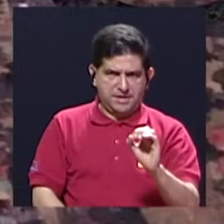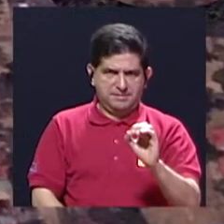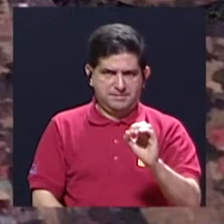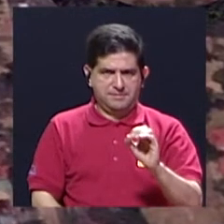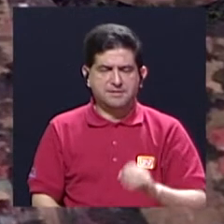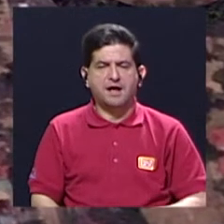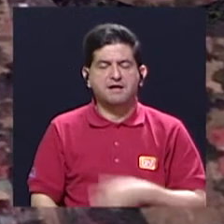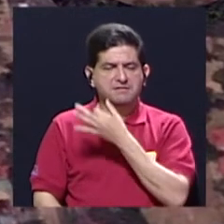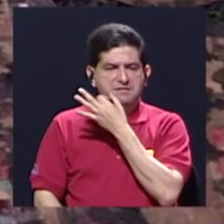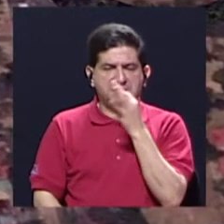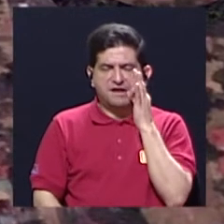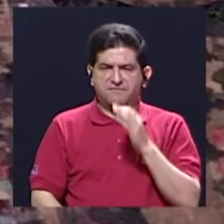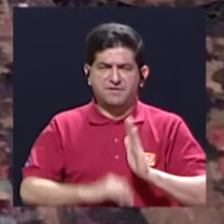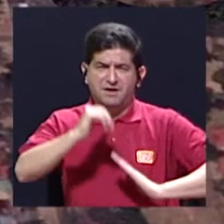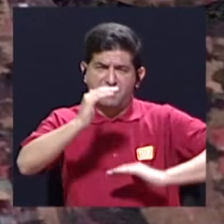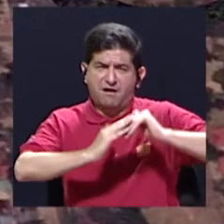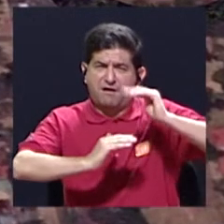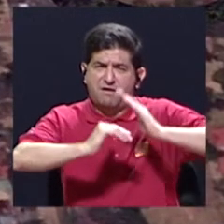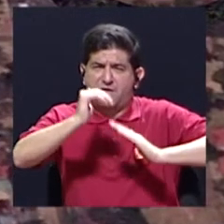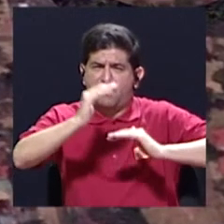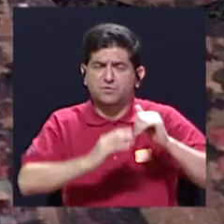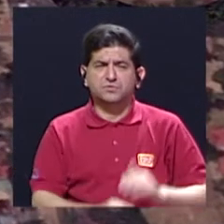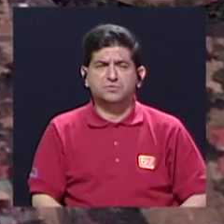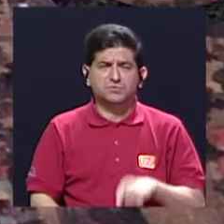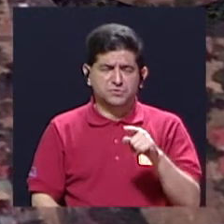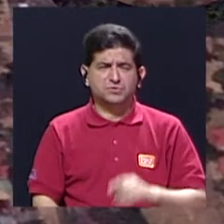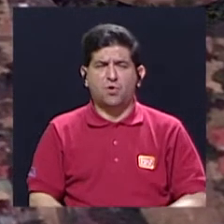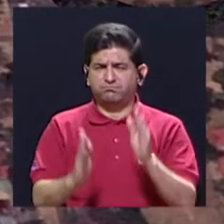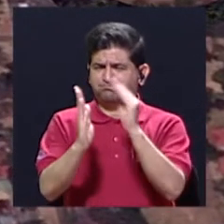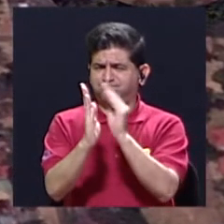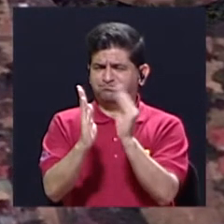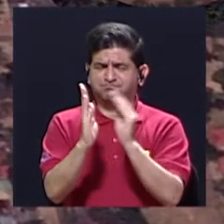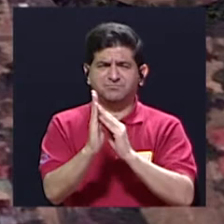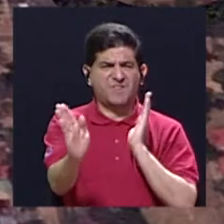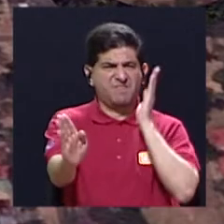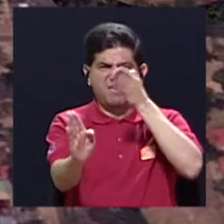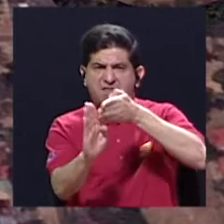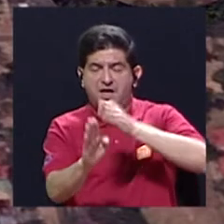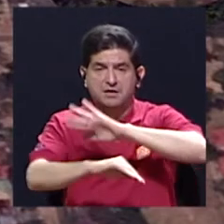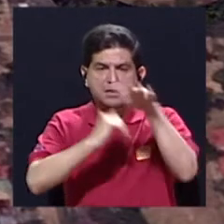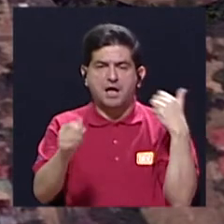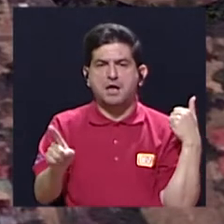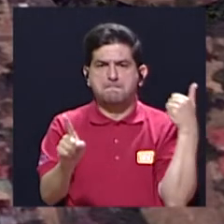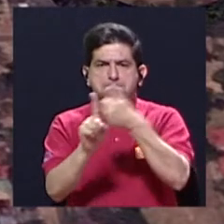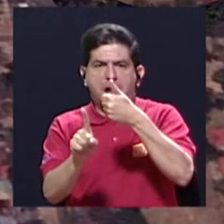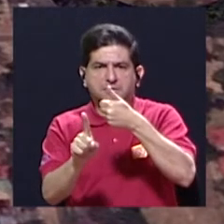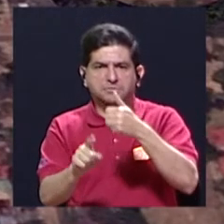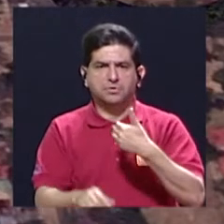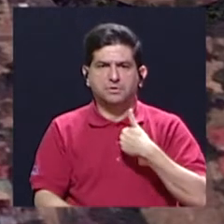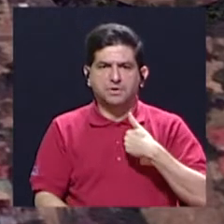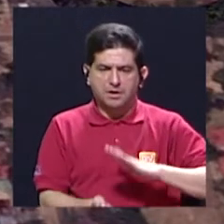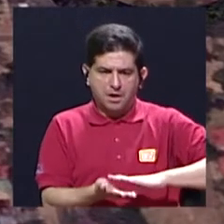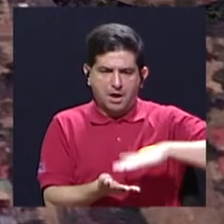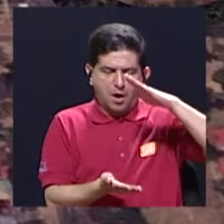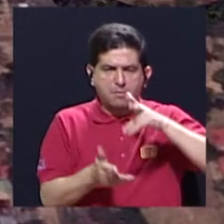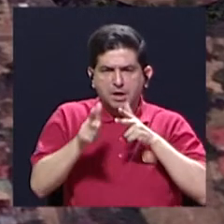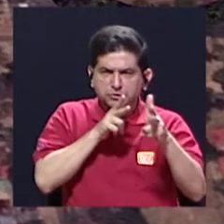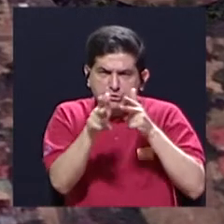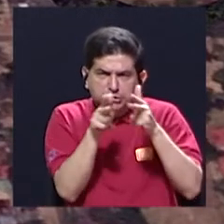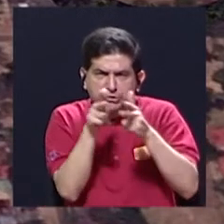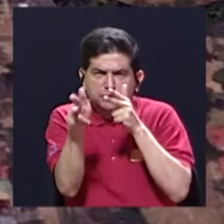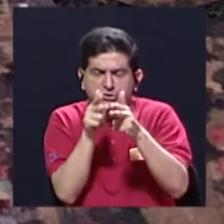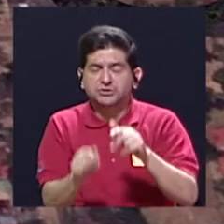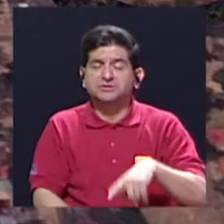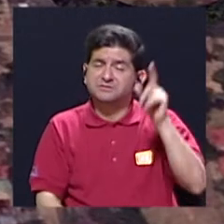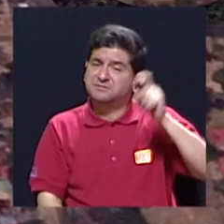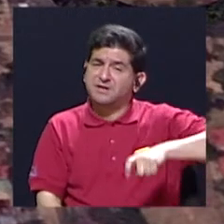de la finca, con una construcción de cemento directa. Y además de todo el impacto que vendría del aumento de circulación de vehículos,